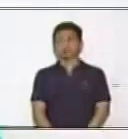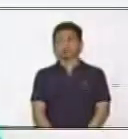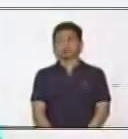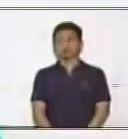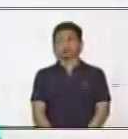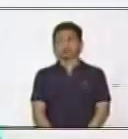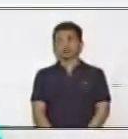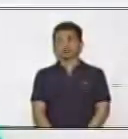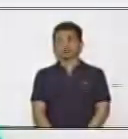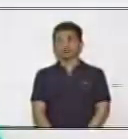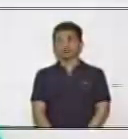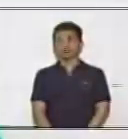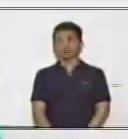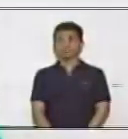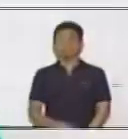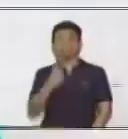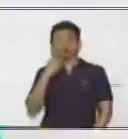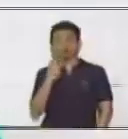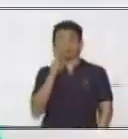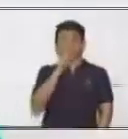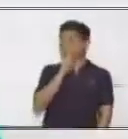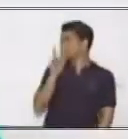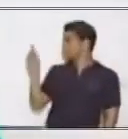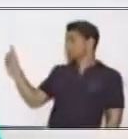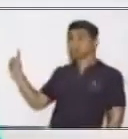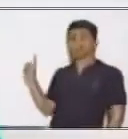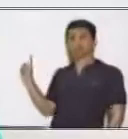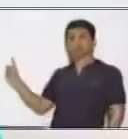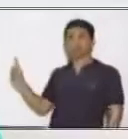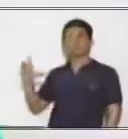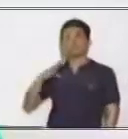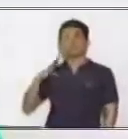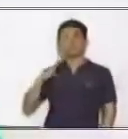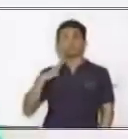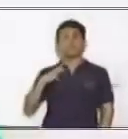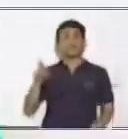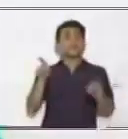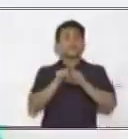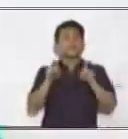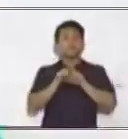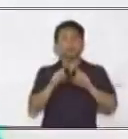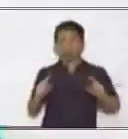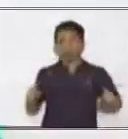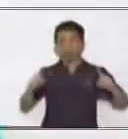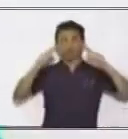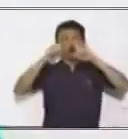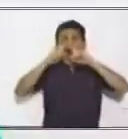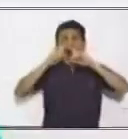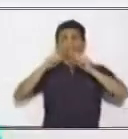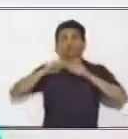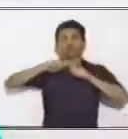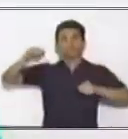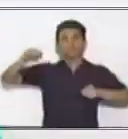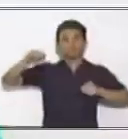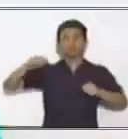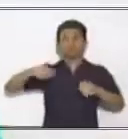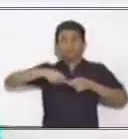Como pueden ver, estos dos lados tienen la misma dimensión, pero este no.